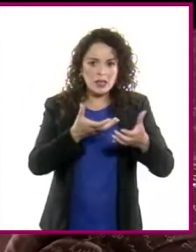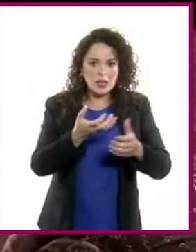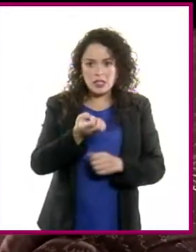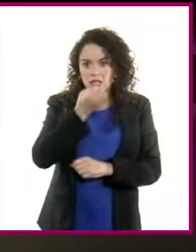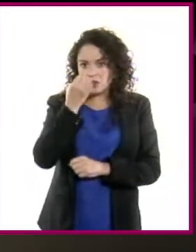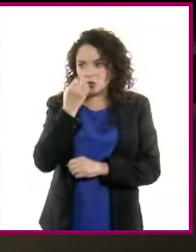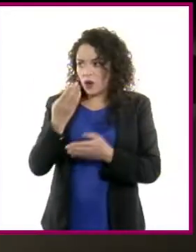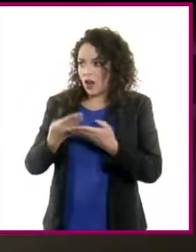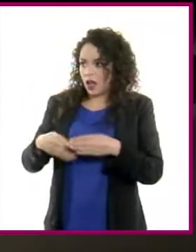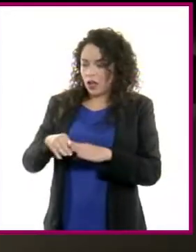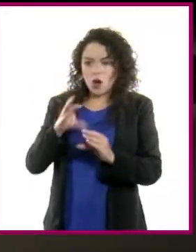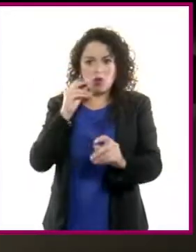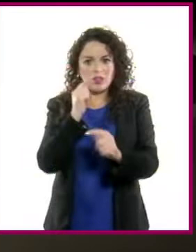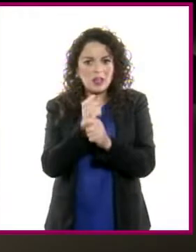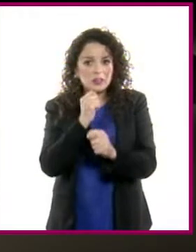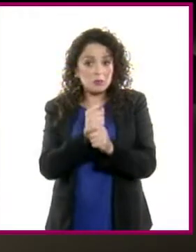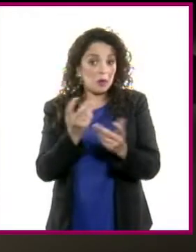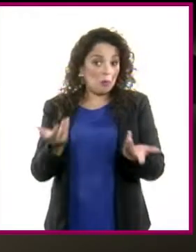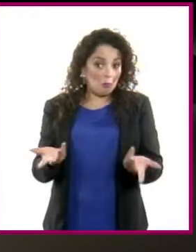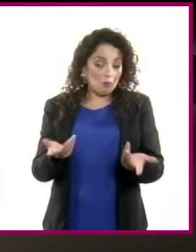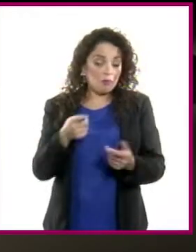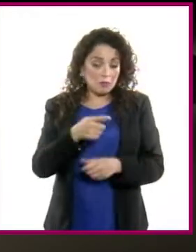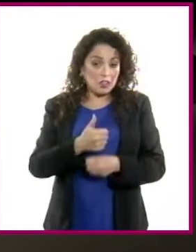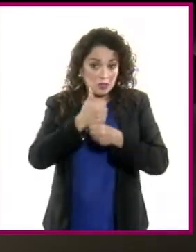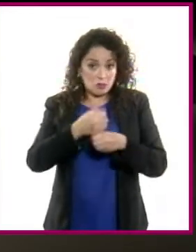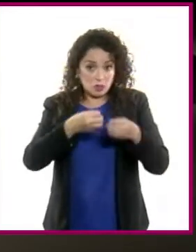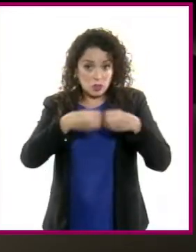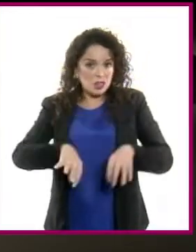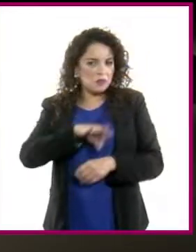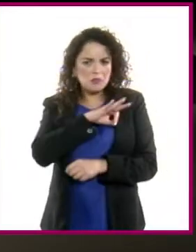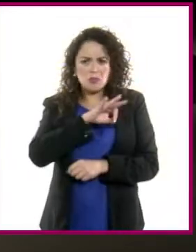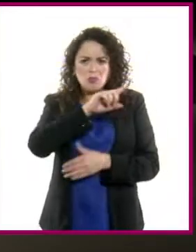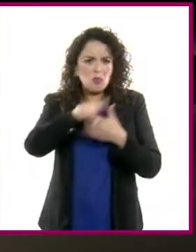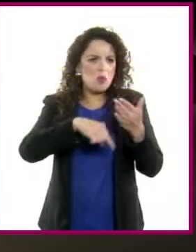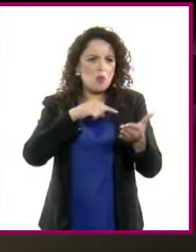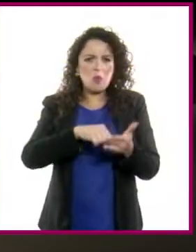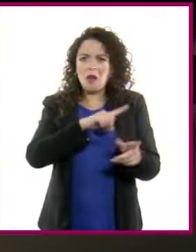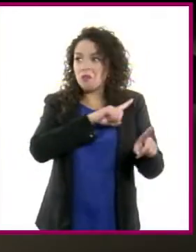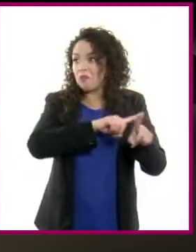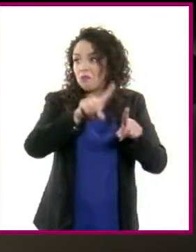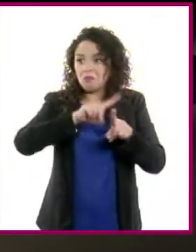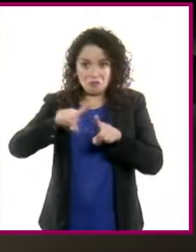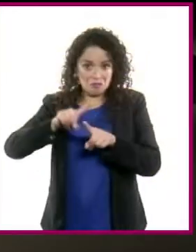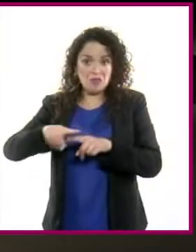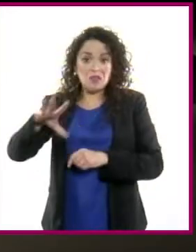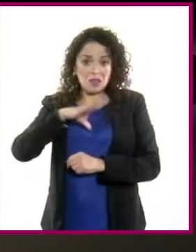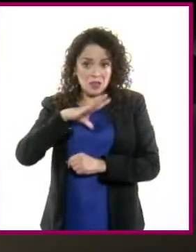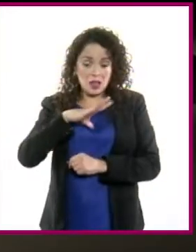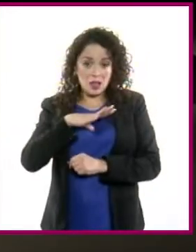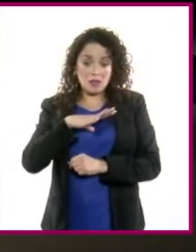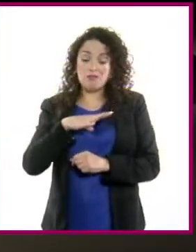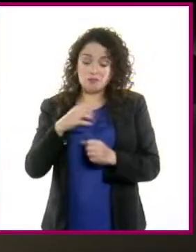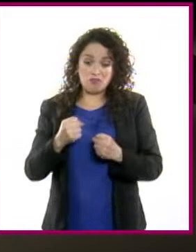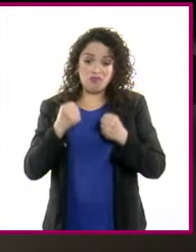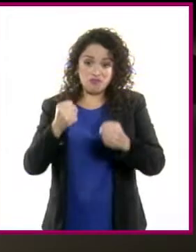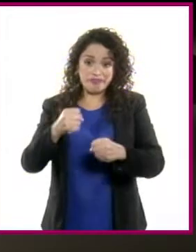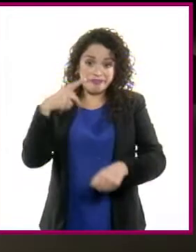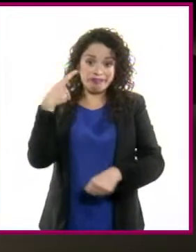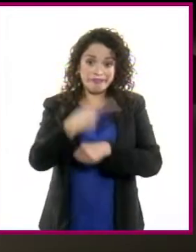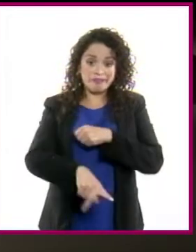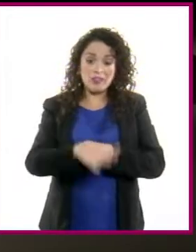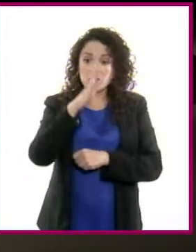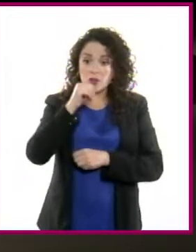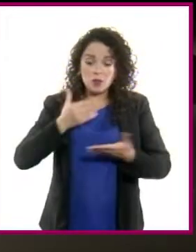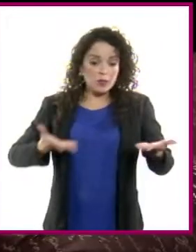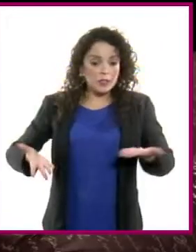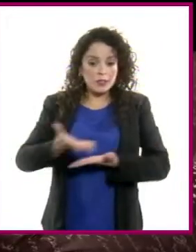público? Realmente la violencia puede darse en cualquier lugar y es un riesgo potencial para la sana convivencia entre